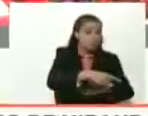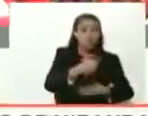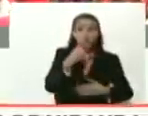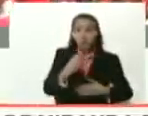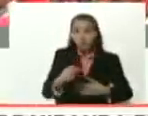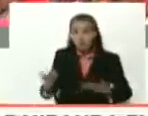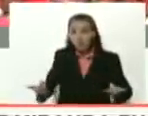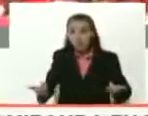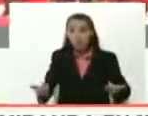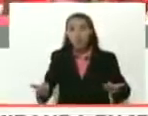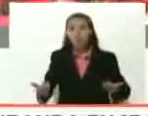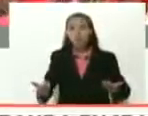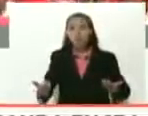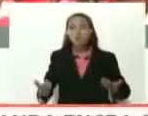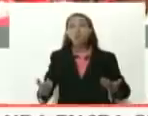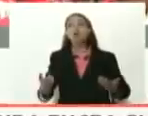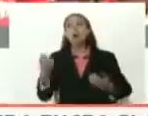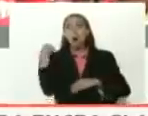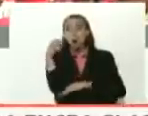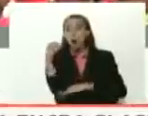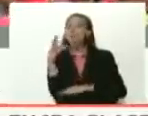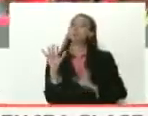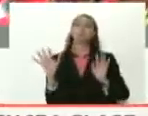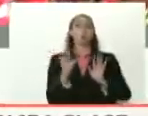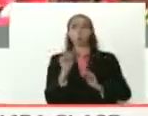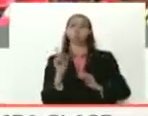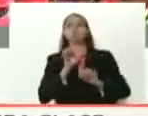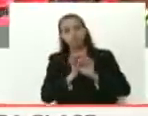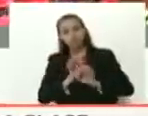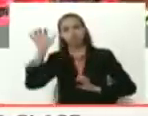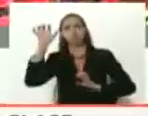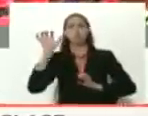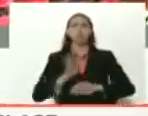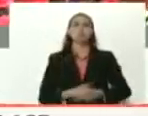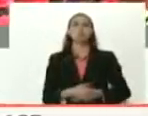en contra? Mayoría absoluta.